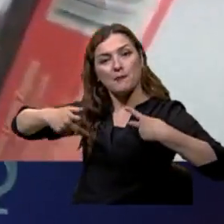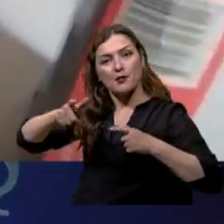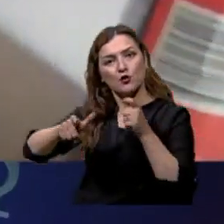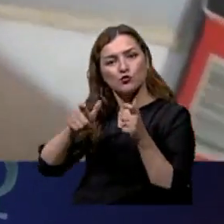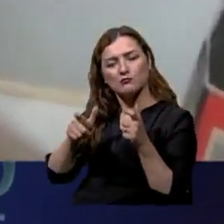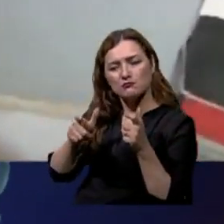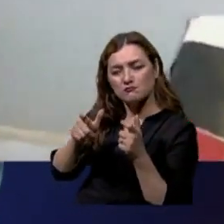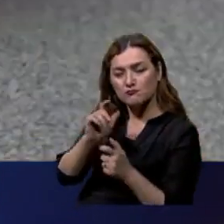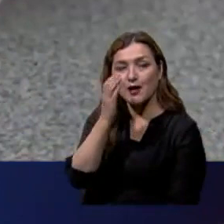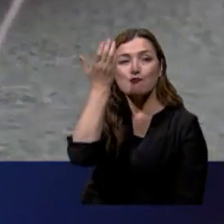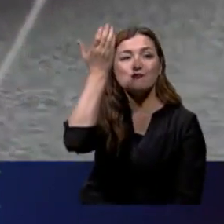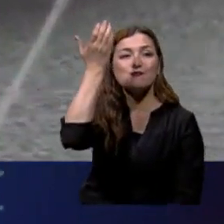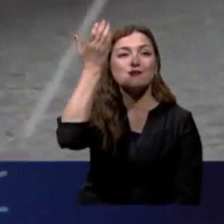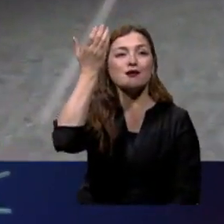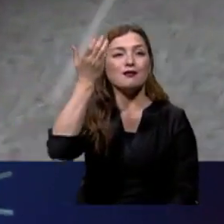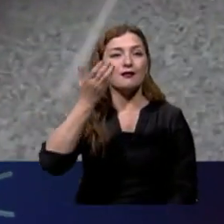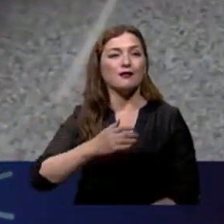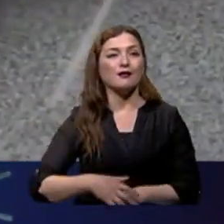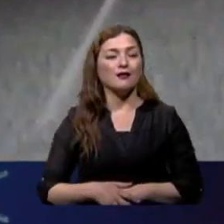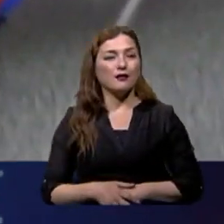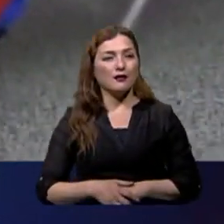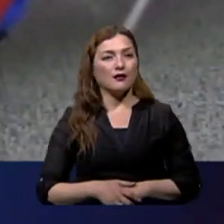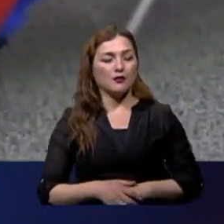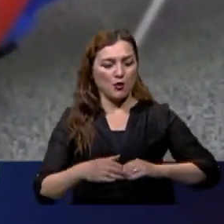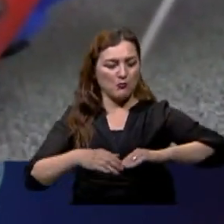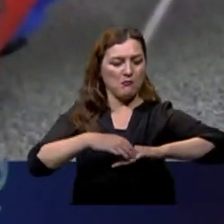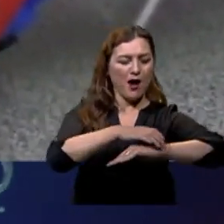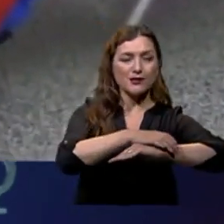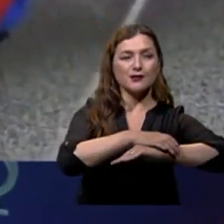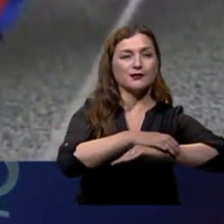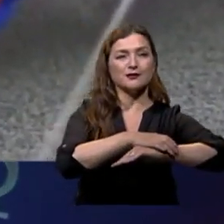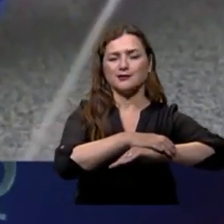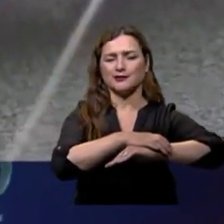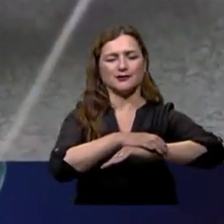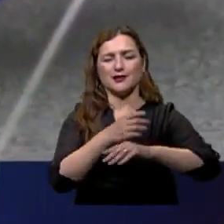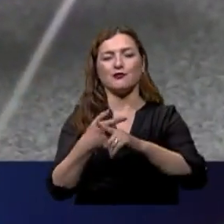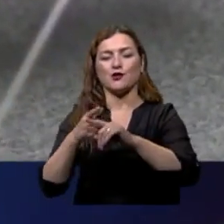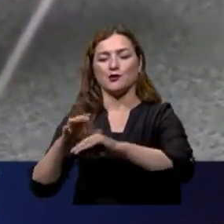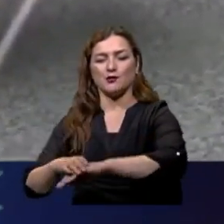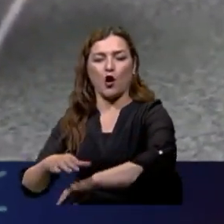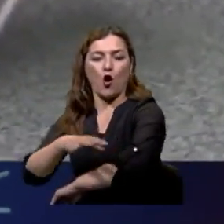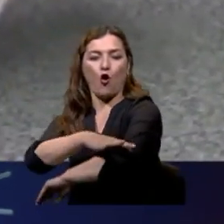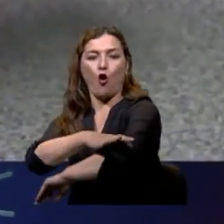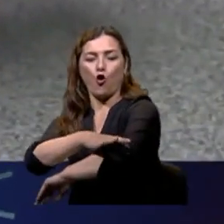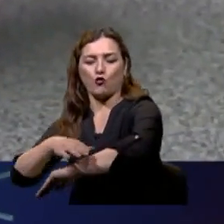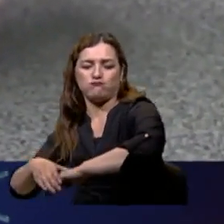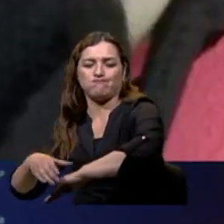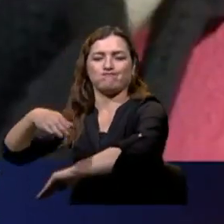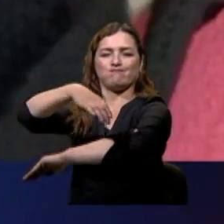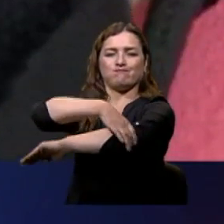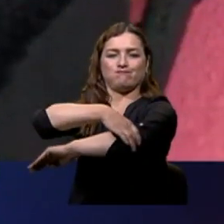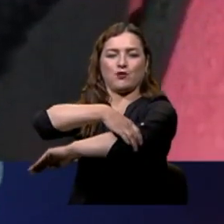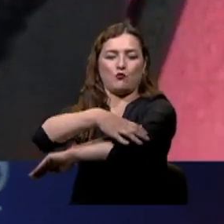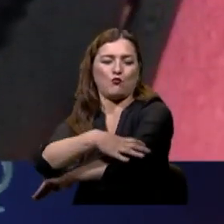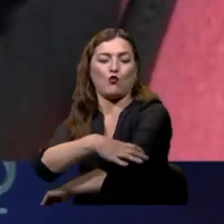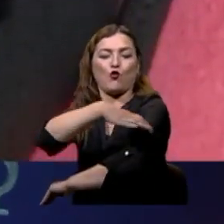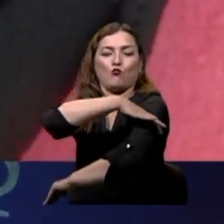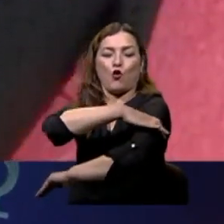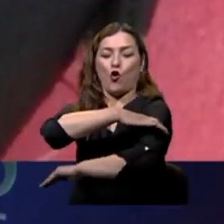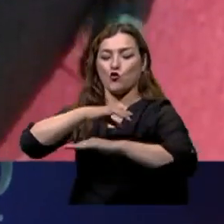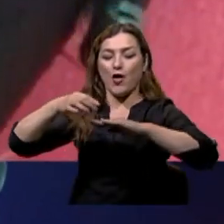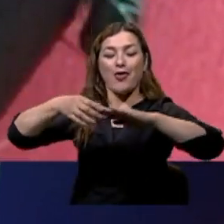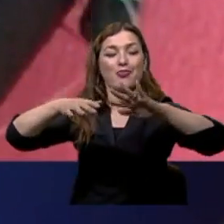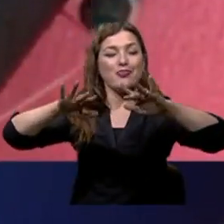las personas. Ya no solamente era la prótesis de mano, ya venía una prótesis de brazo por debajo del codo, luego sobre el codo, prótesis de